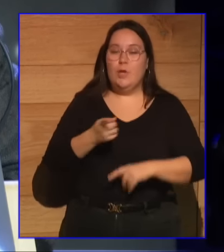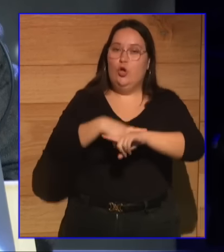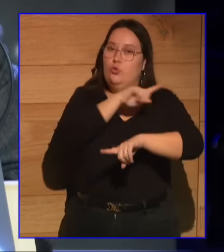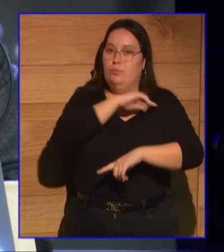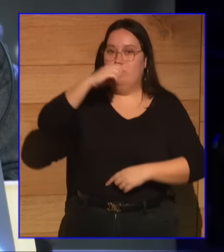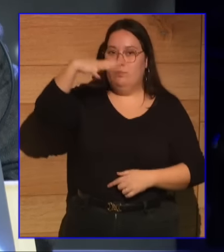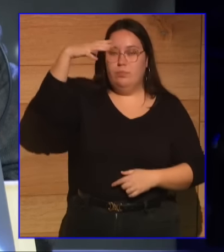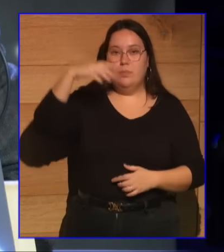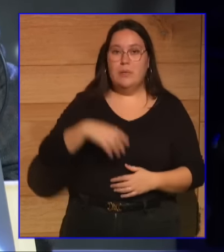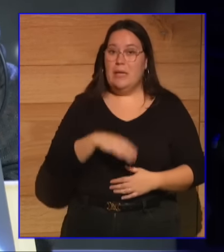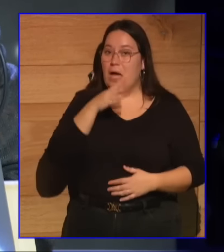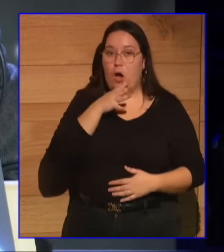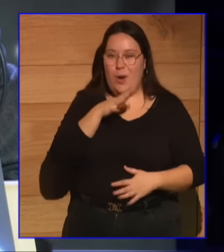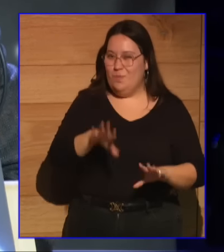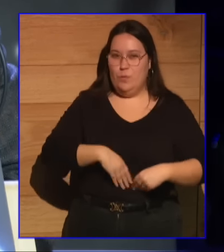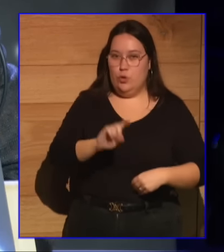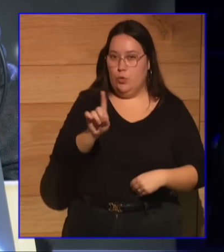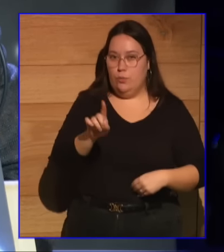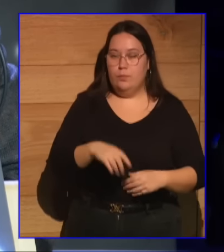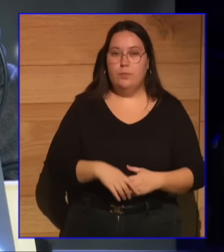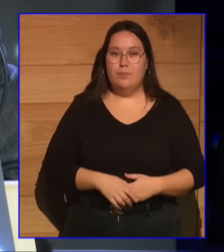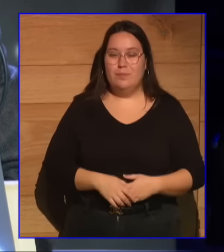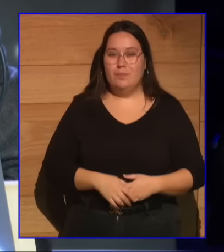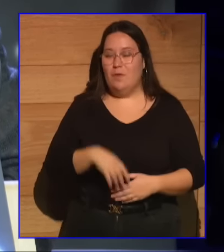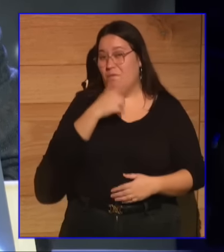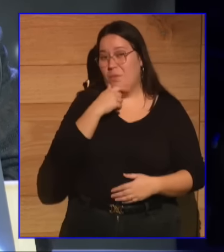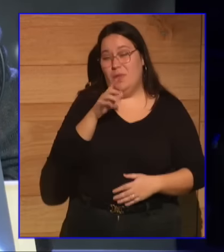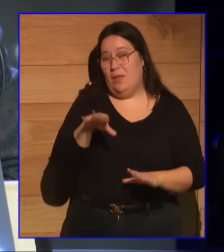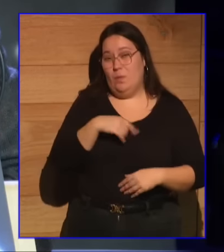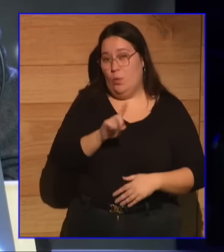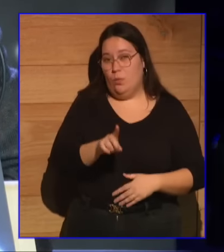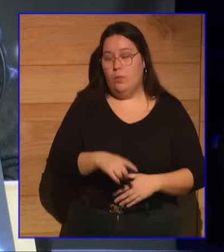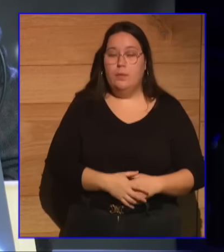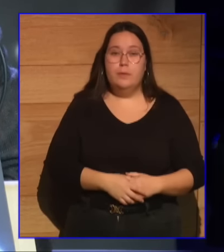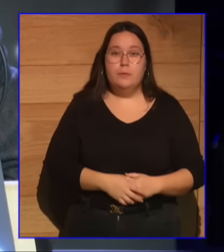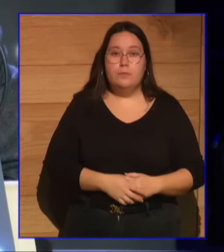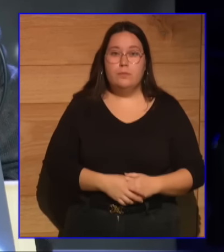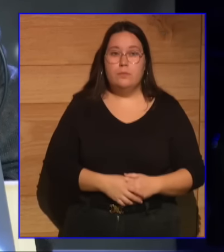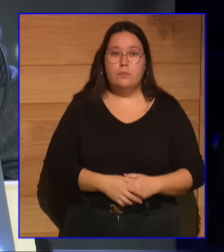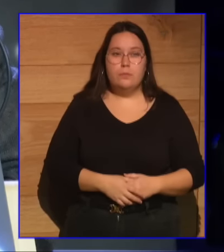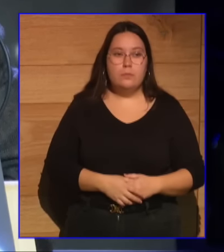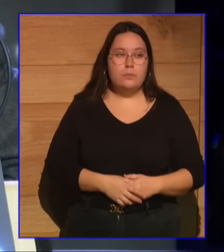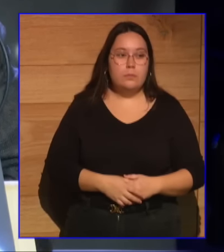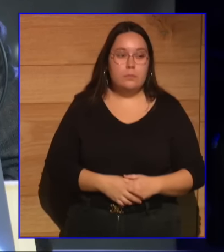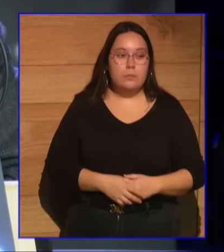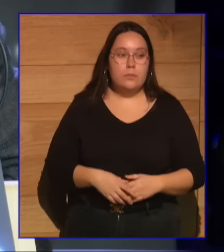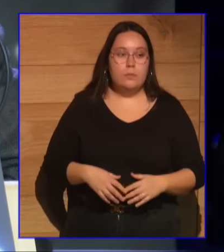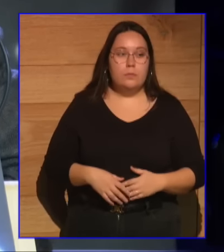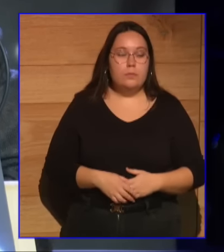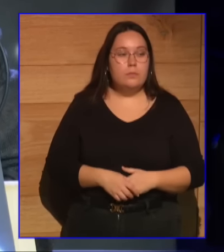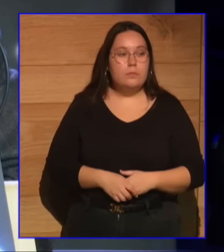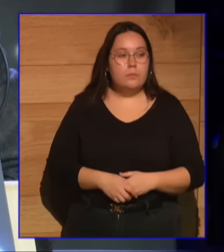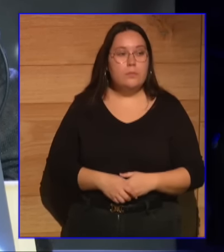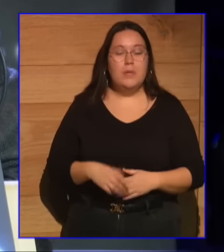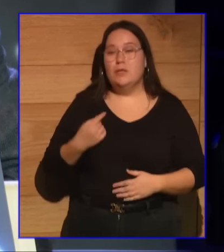sobreiluminación que ahora no se aceptaría con esa facilidad. Todo es límpido, todo es prístino. Todo...